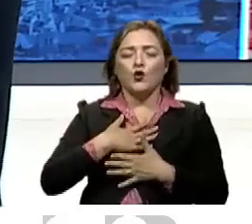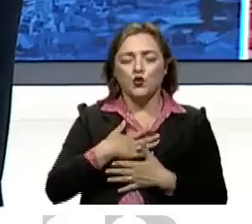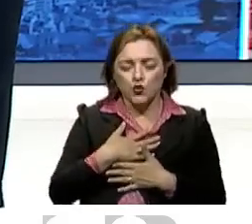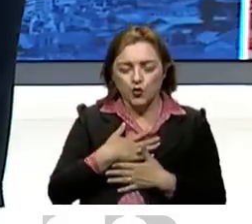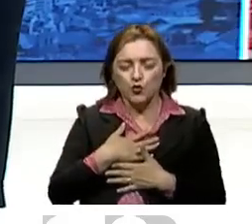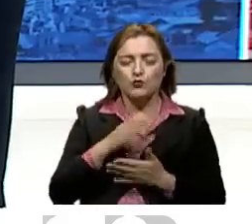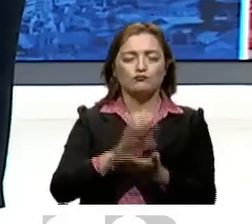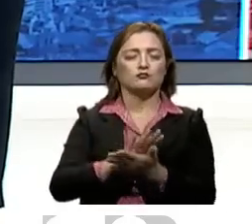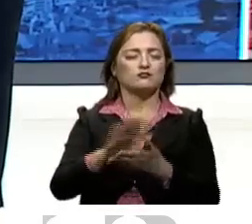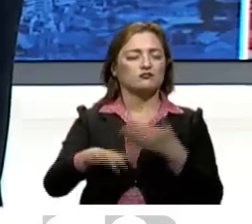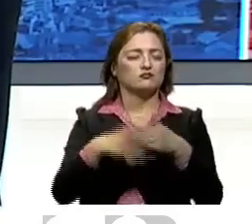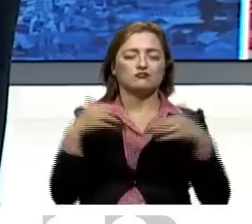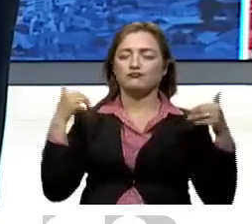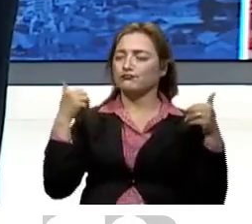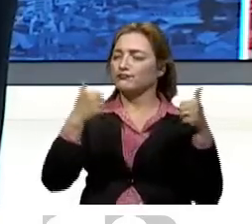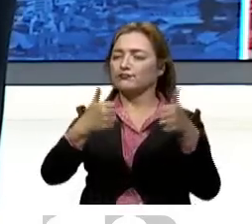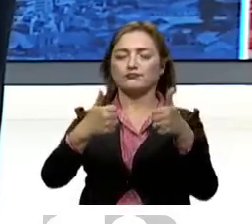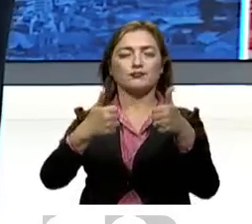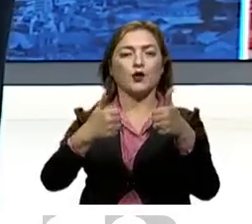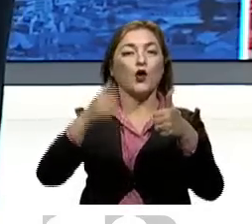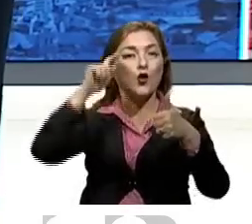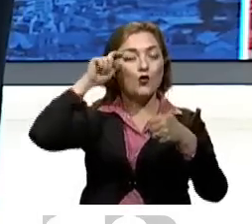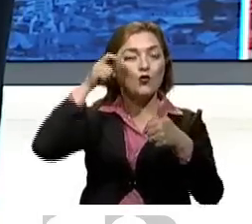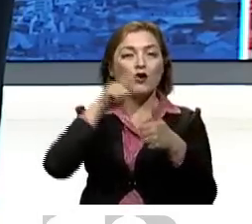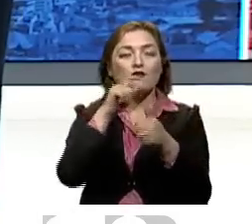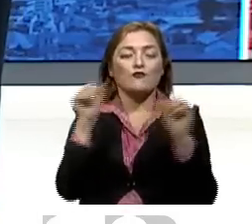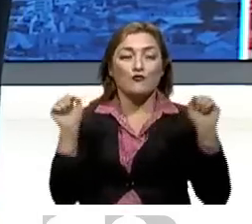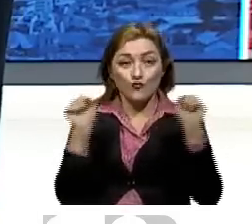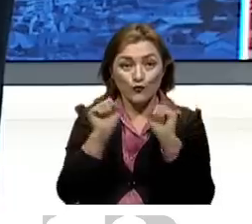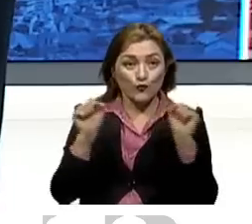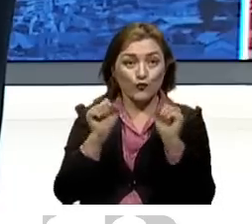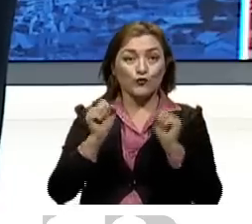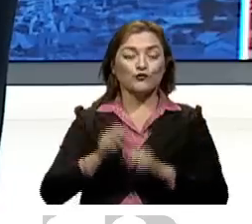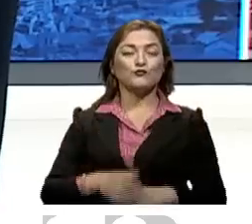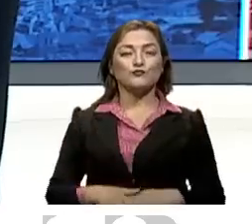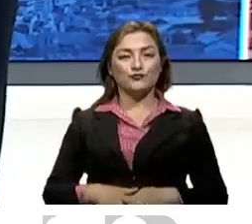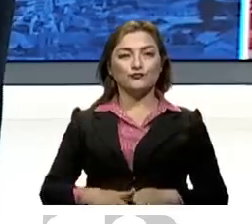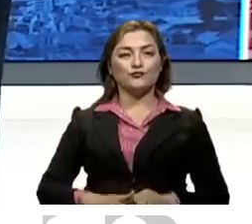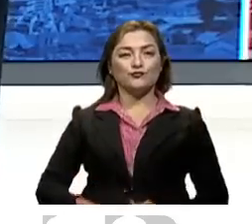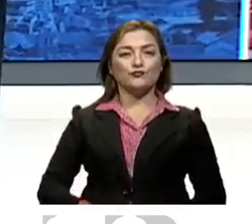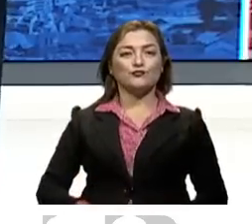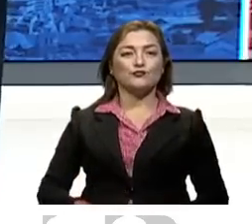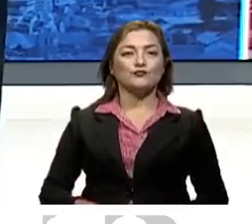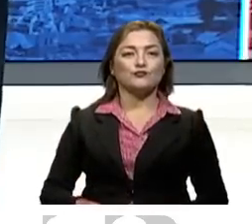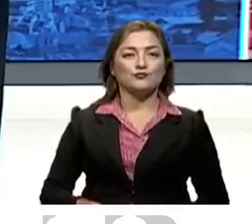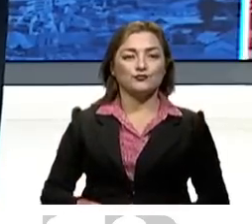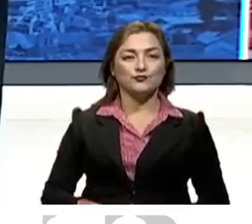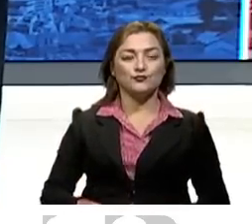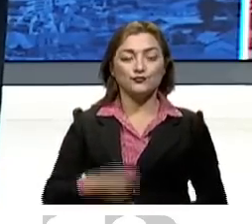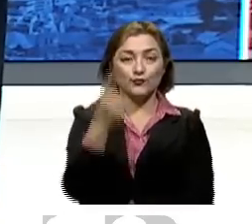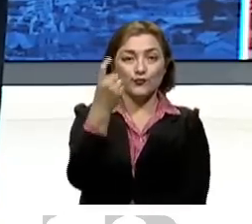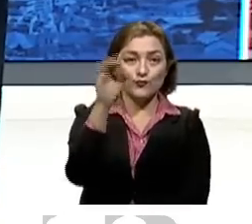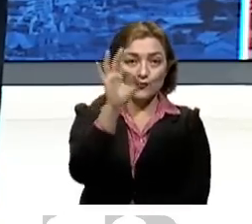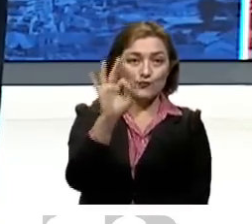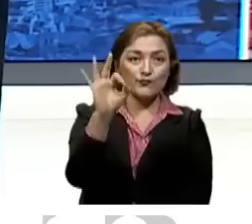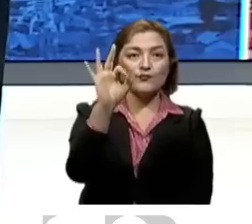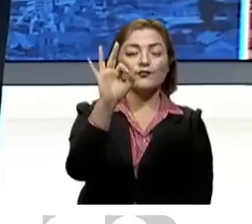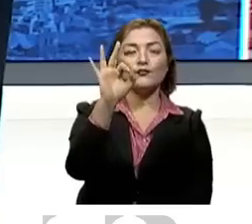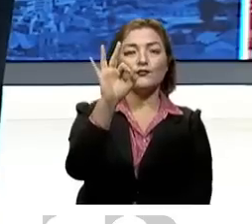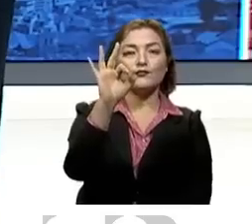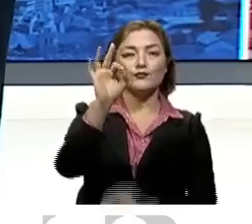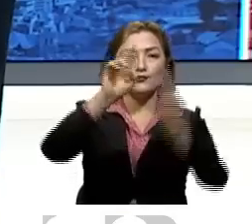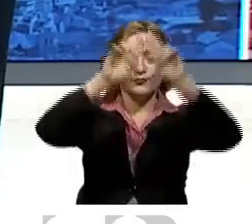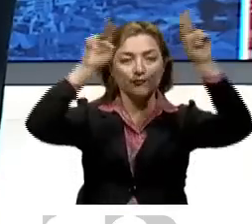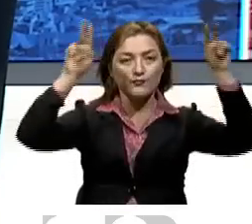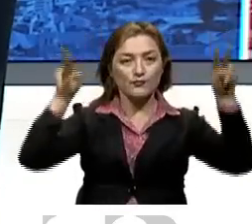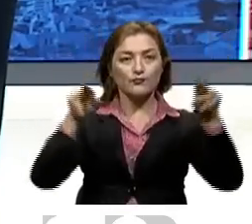Tranquilo, todo bien. Y nada más recordarle que hoy hace muchísimo frío, si todavía no sale de casa, me parece que estamos a 11 grados, está